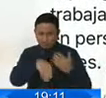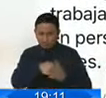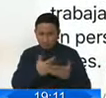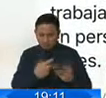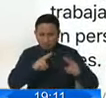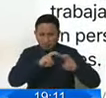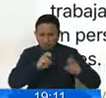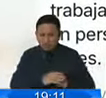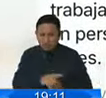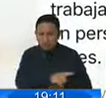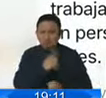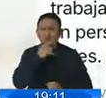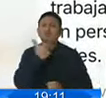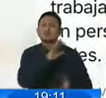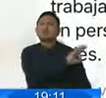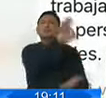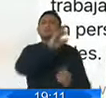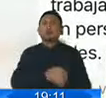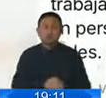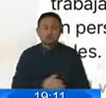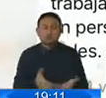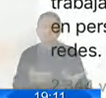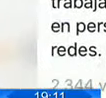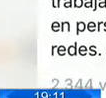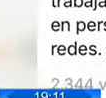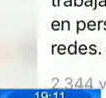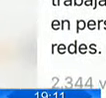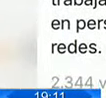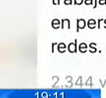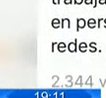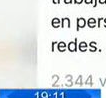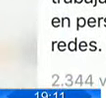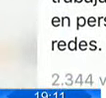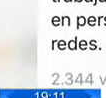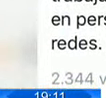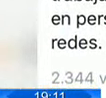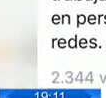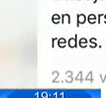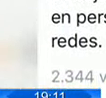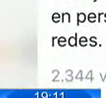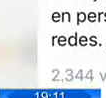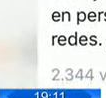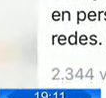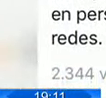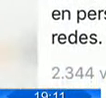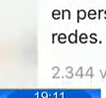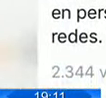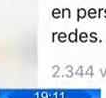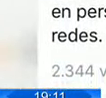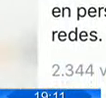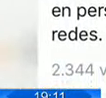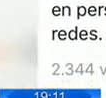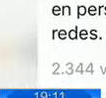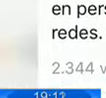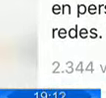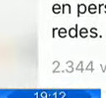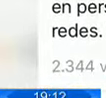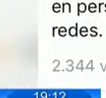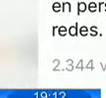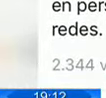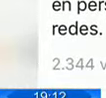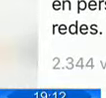averigüemos y expongamos quiénes son, dónde viven, trabajan, etcétera, para ver si son capaces de decir en persona las porquerías